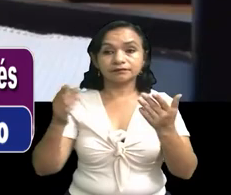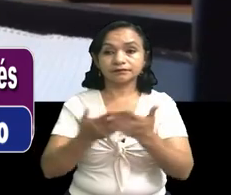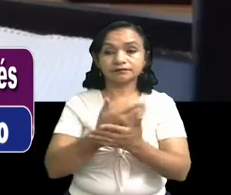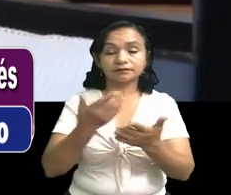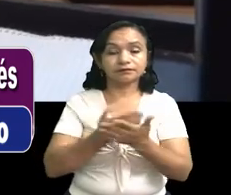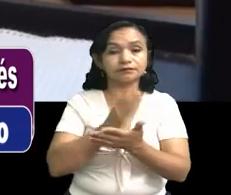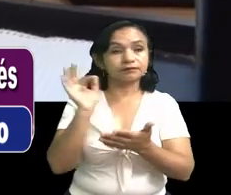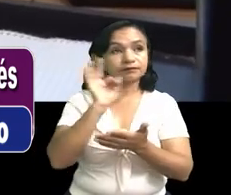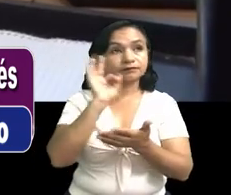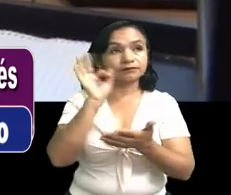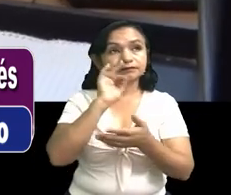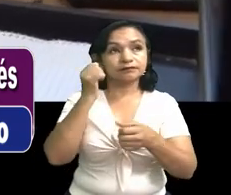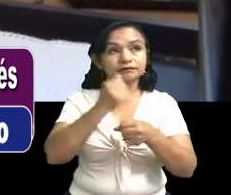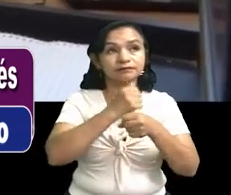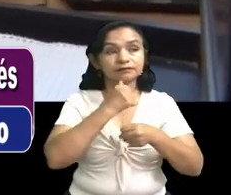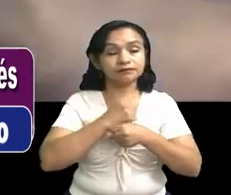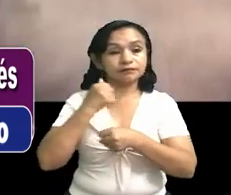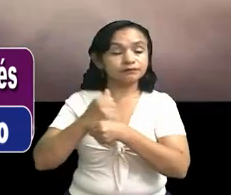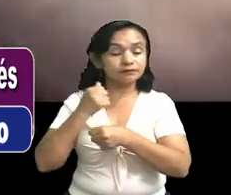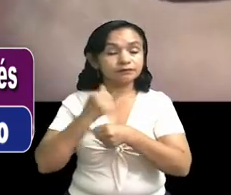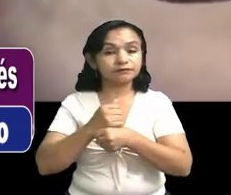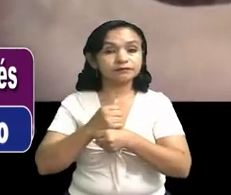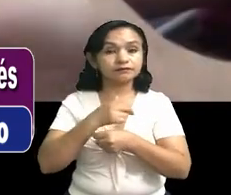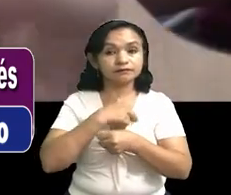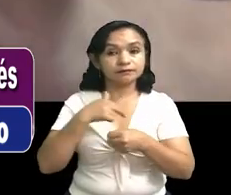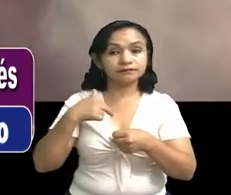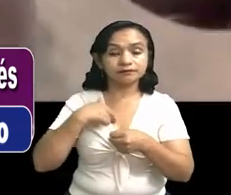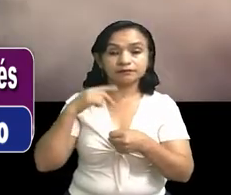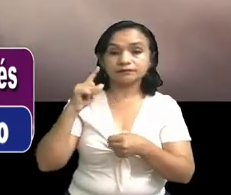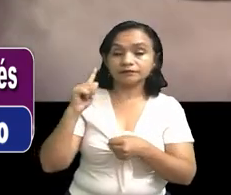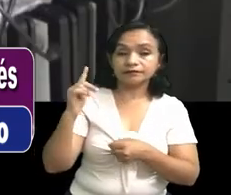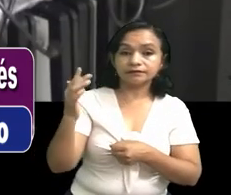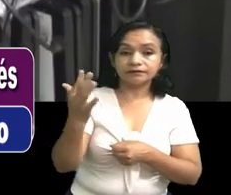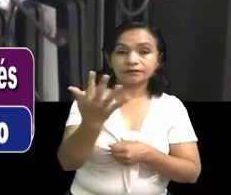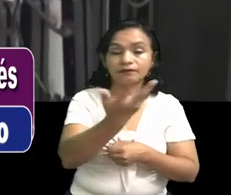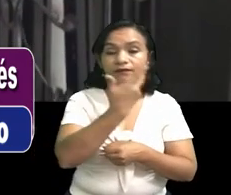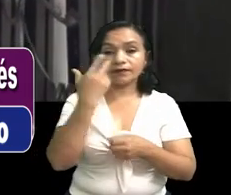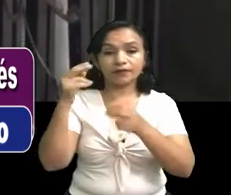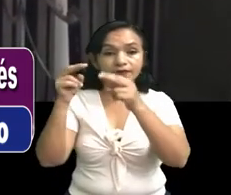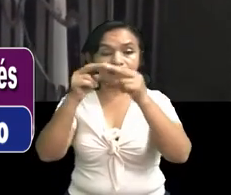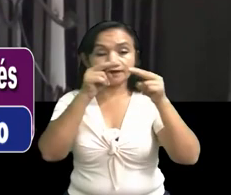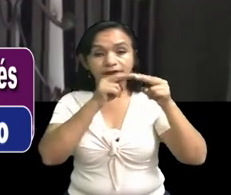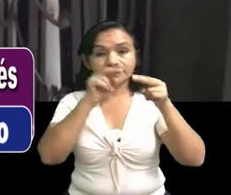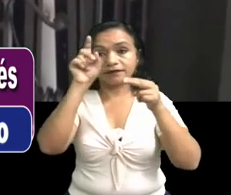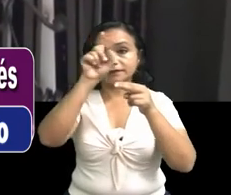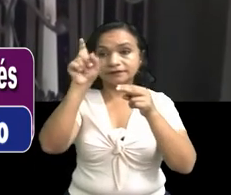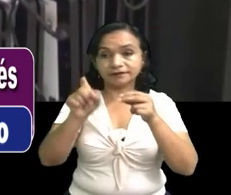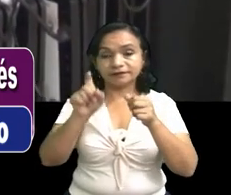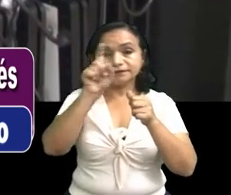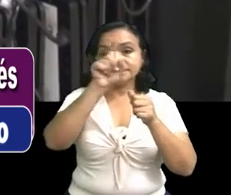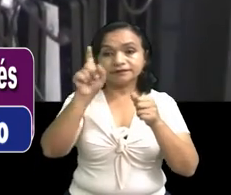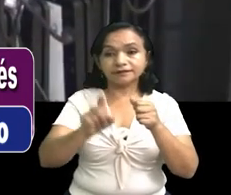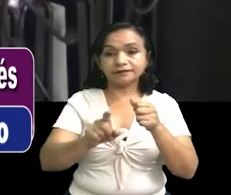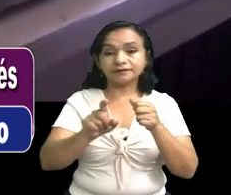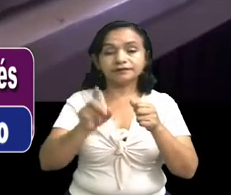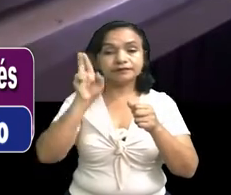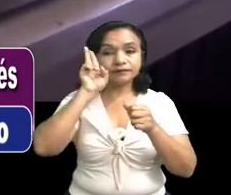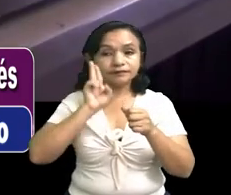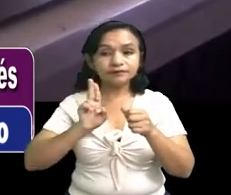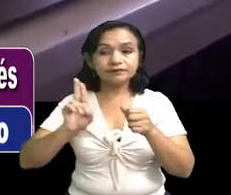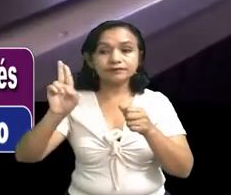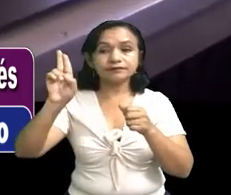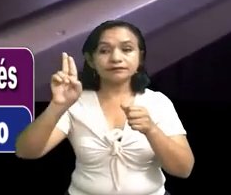digital, sí, ¿no? Sí, entonces vamos a actualizar toda la conectividad, y comenzamos en el recinto